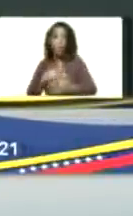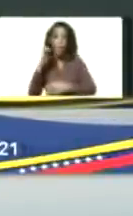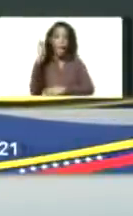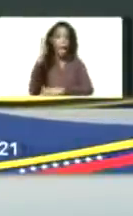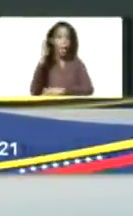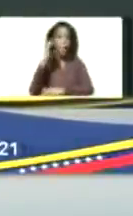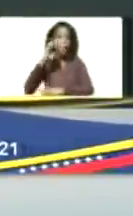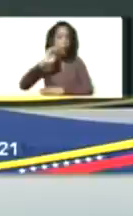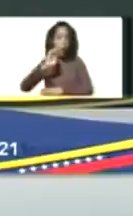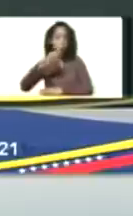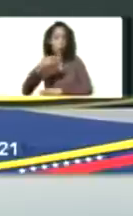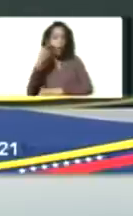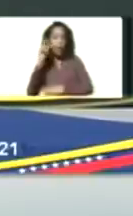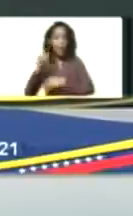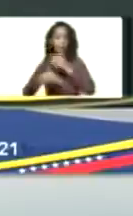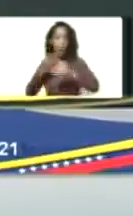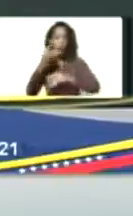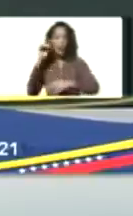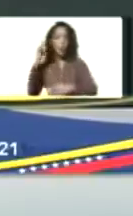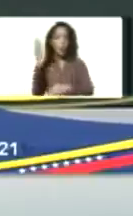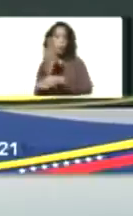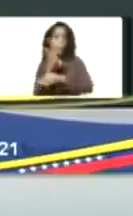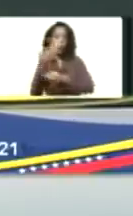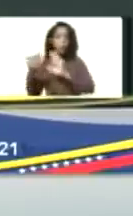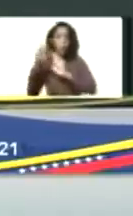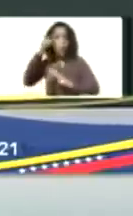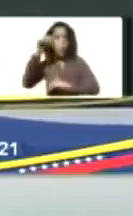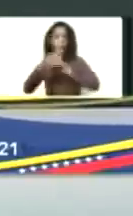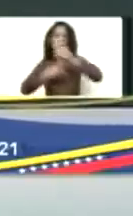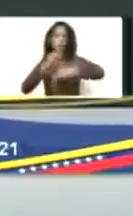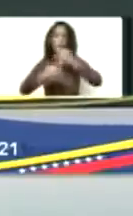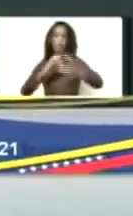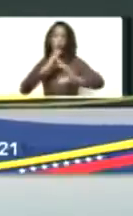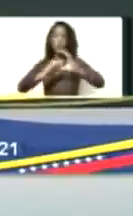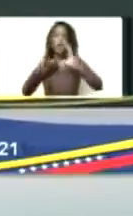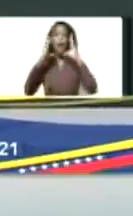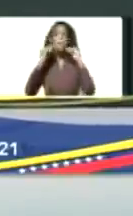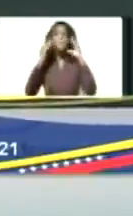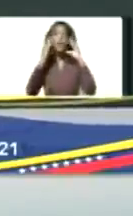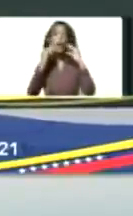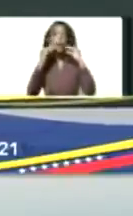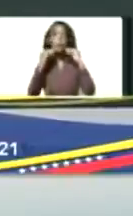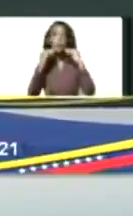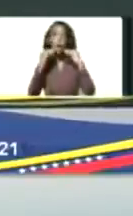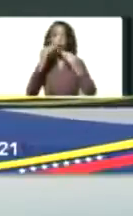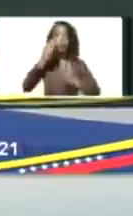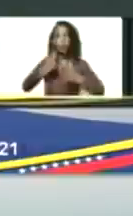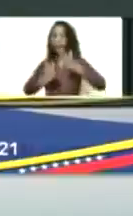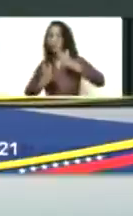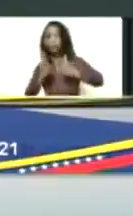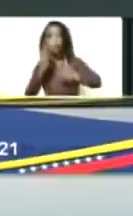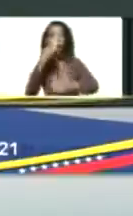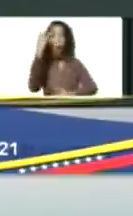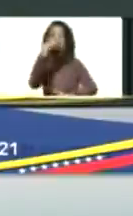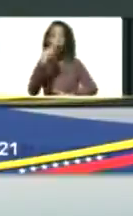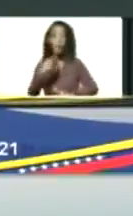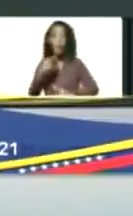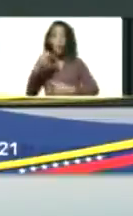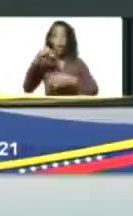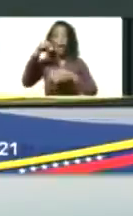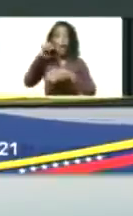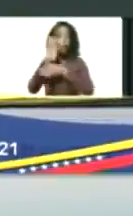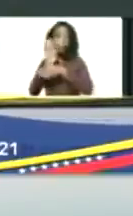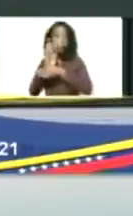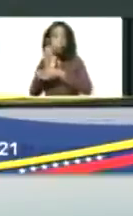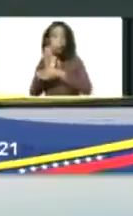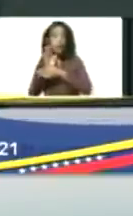hay sanción que pueda con el pueblo haciendo ciencia. La experiencia de la robótica en los jóvenes del semillero científico y